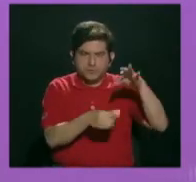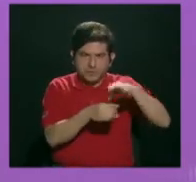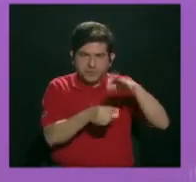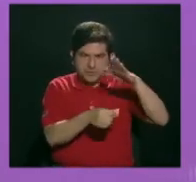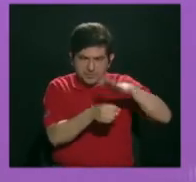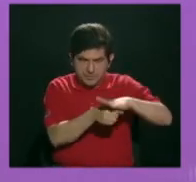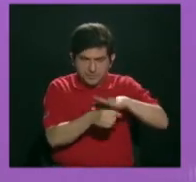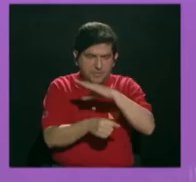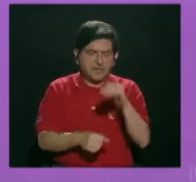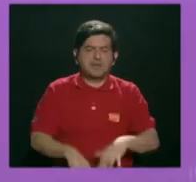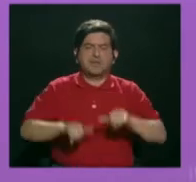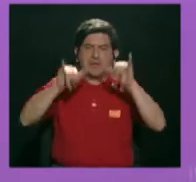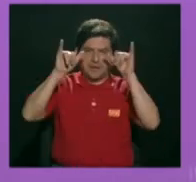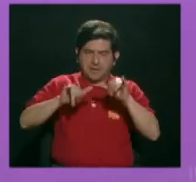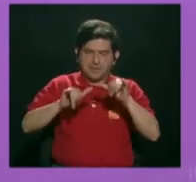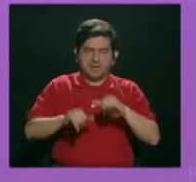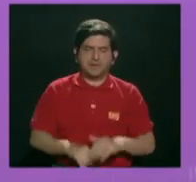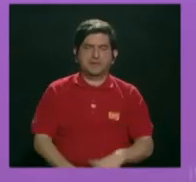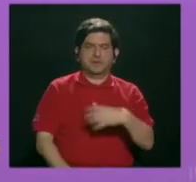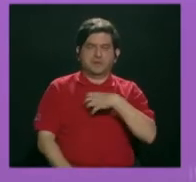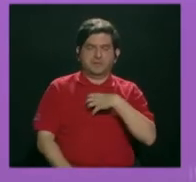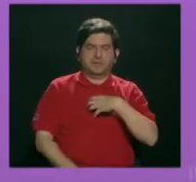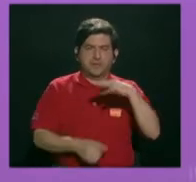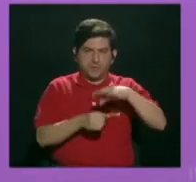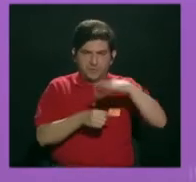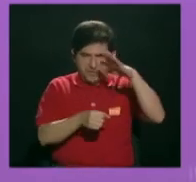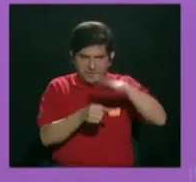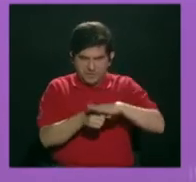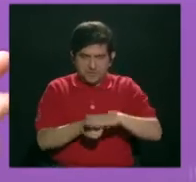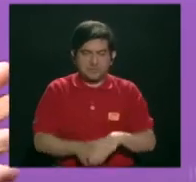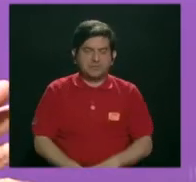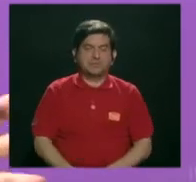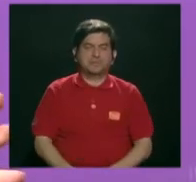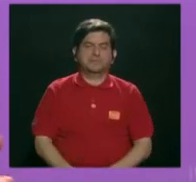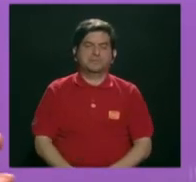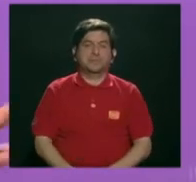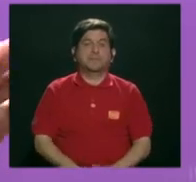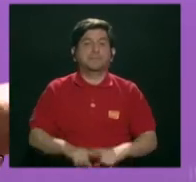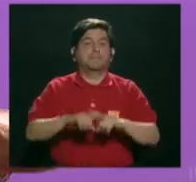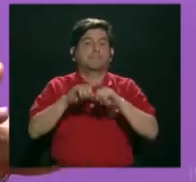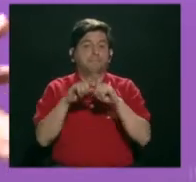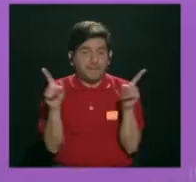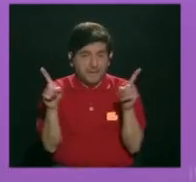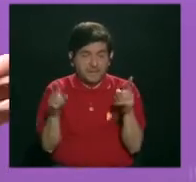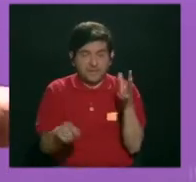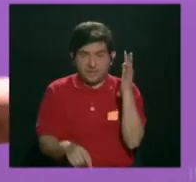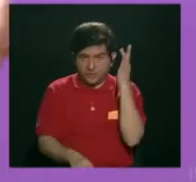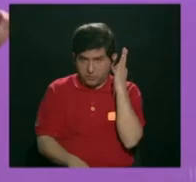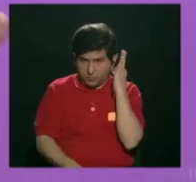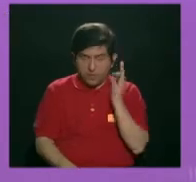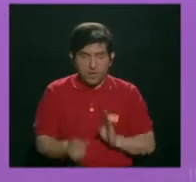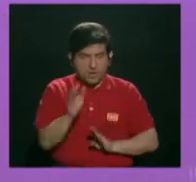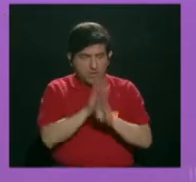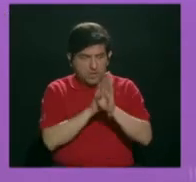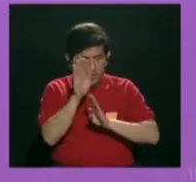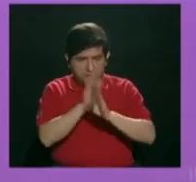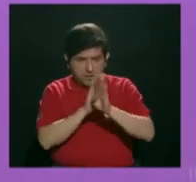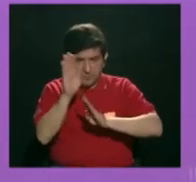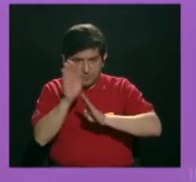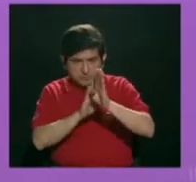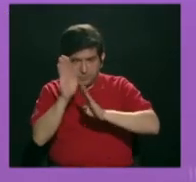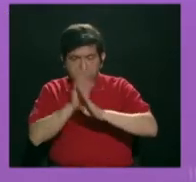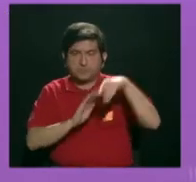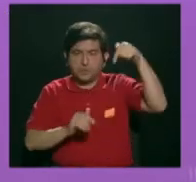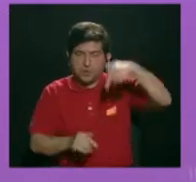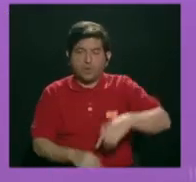la conservación de semillas en el caso de la producción de granos. Pero las mujeres han venido desarrollando, inclusive